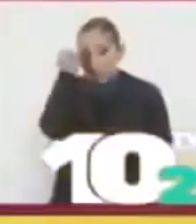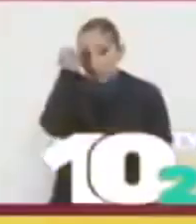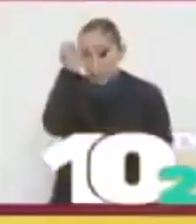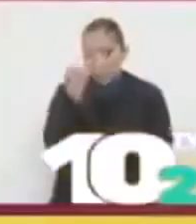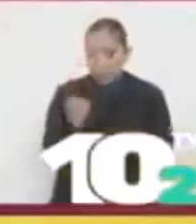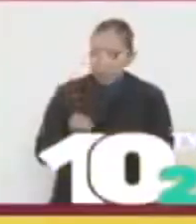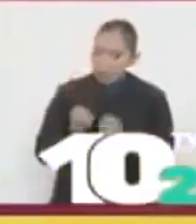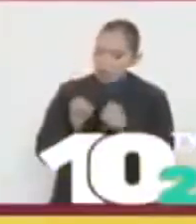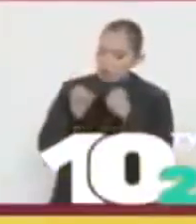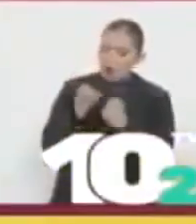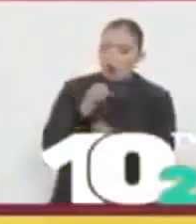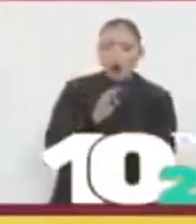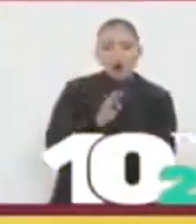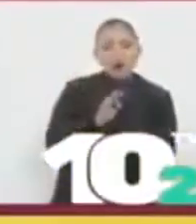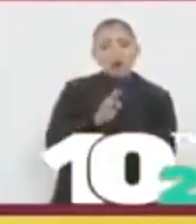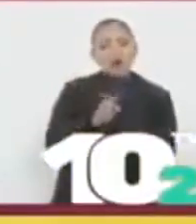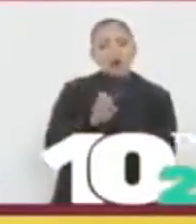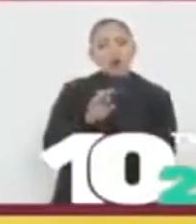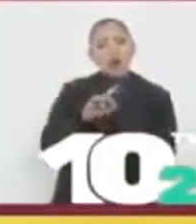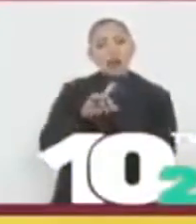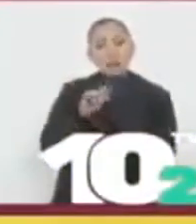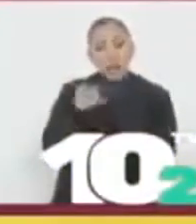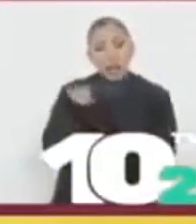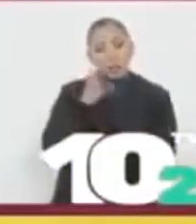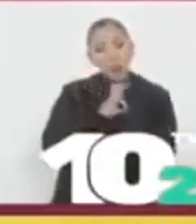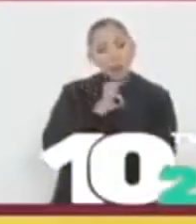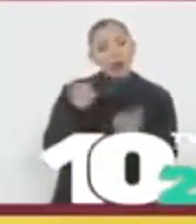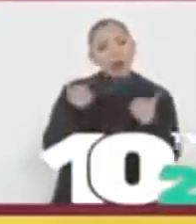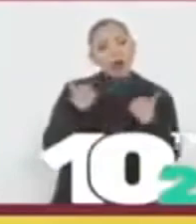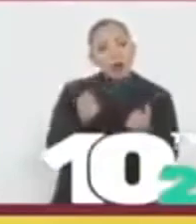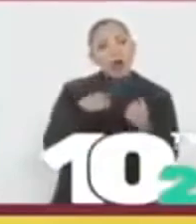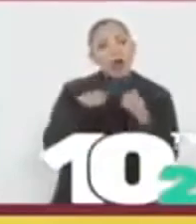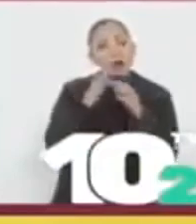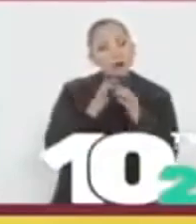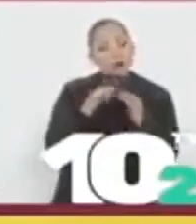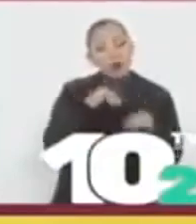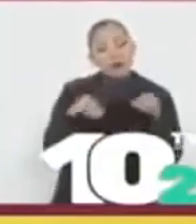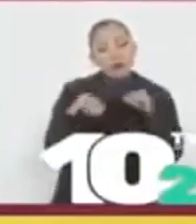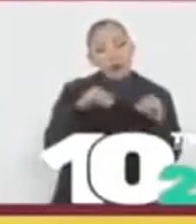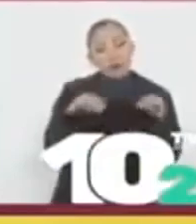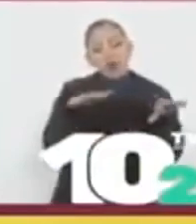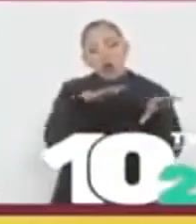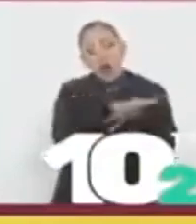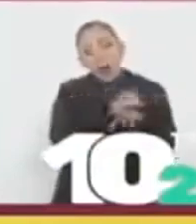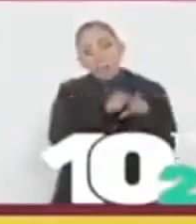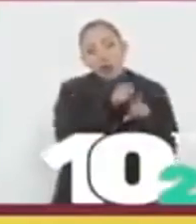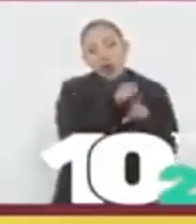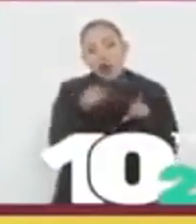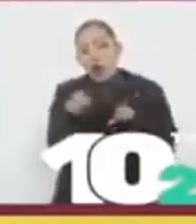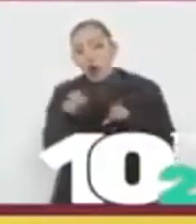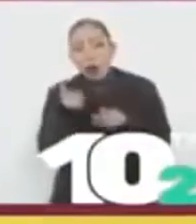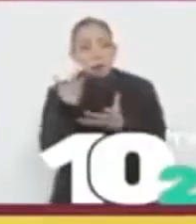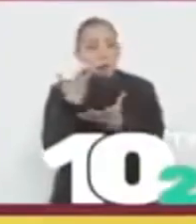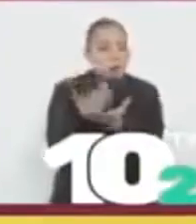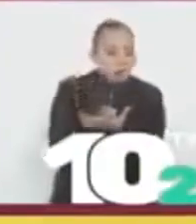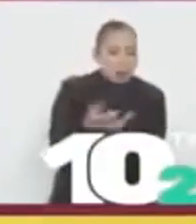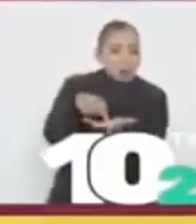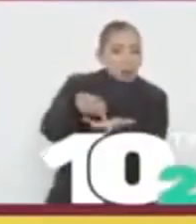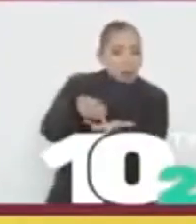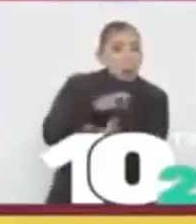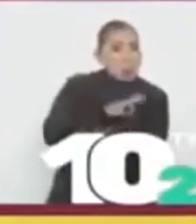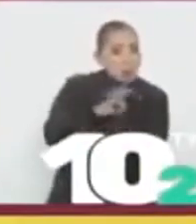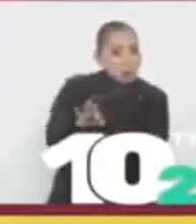La idea de fuerza nos permite explicar los movimientos, su cambio y magnitud. También explica el reposo como